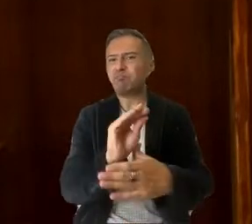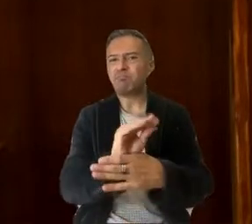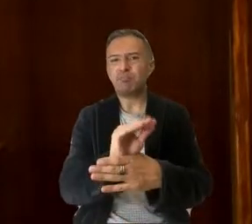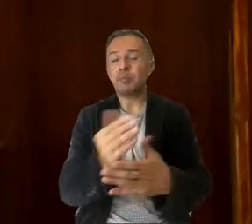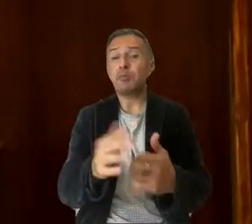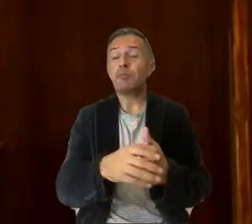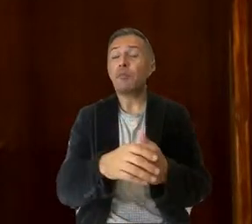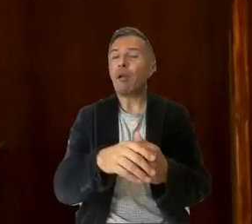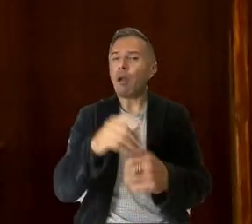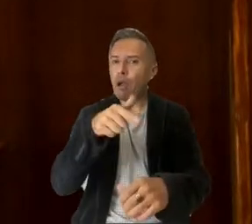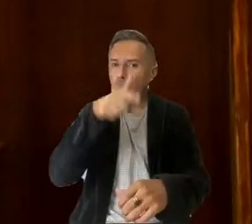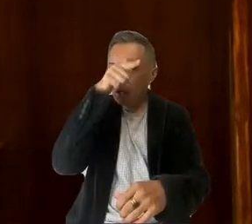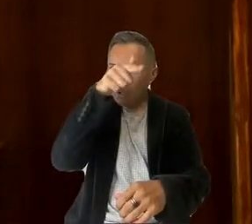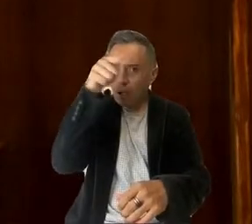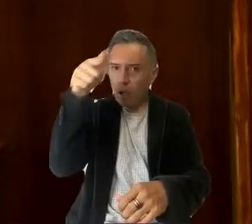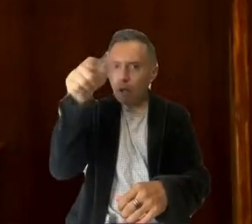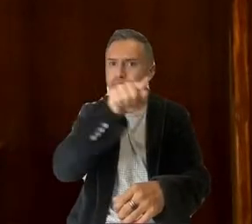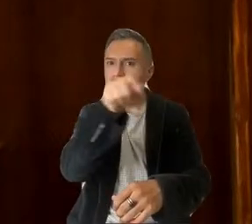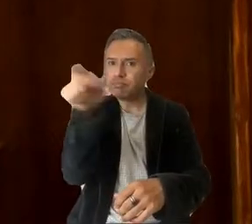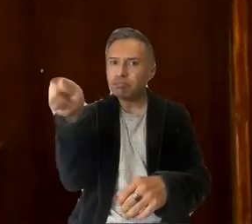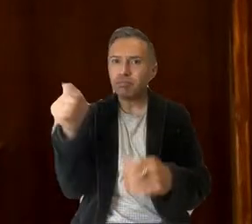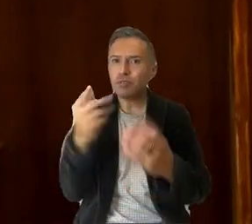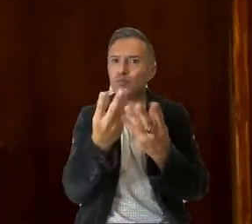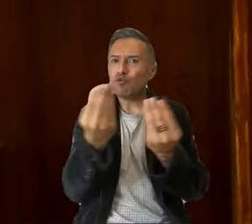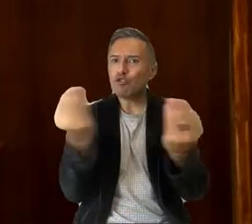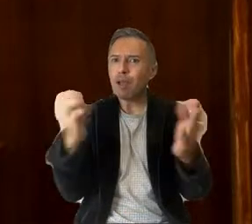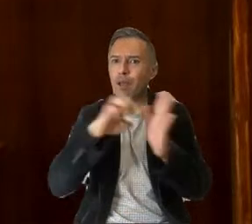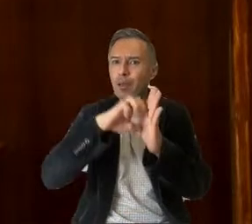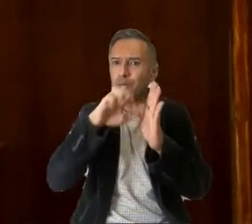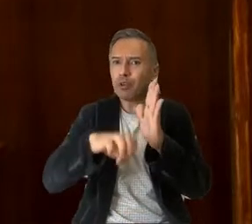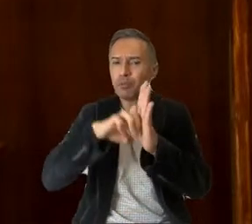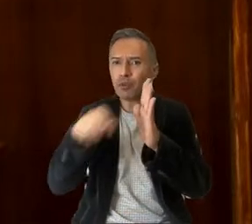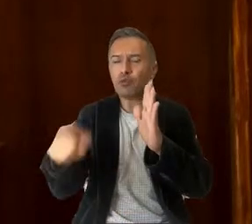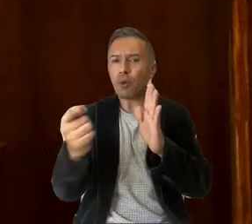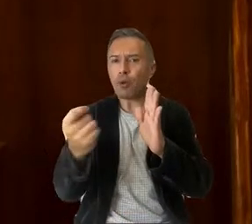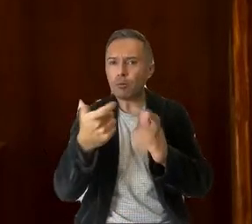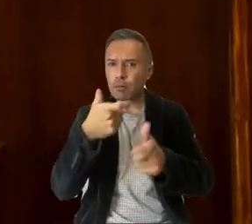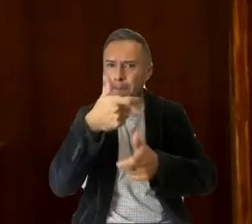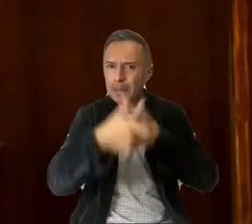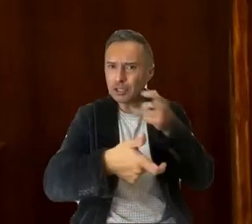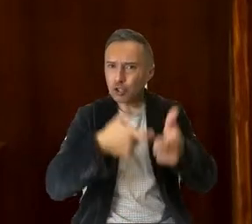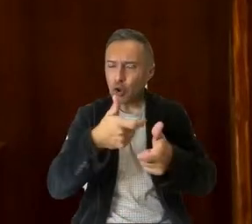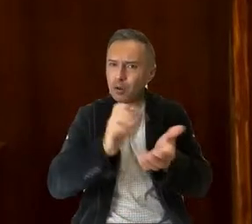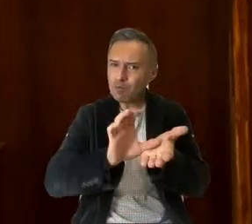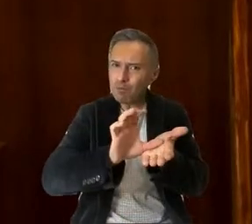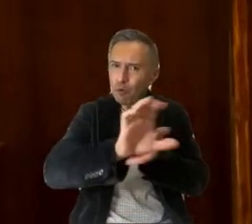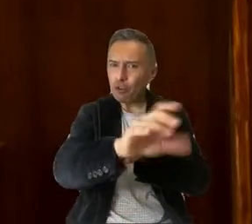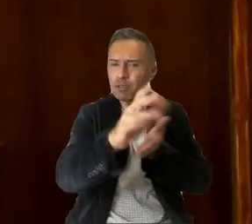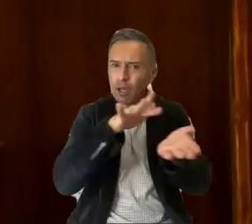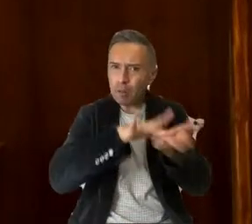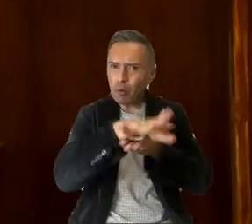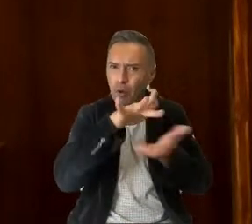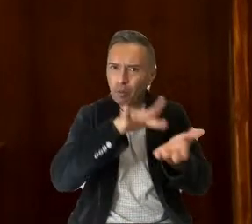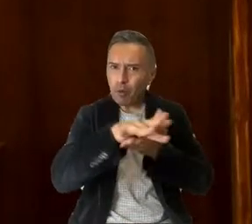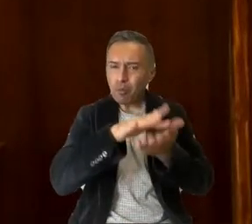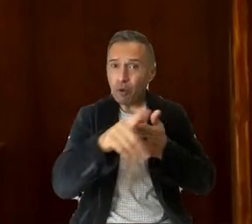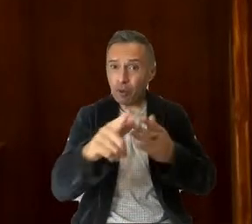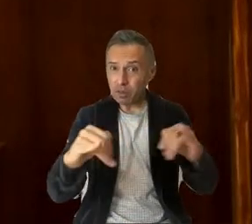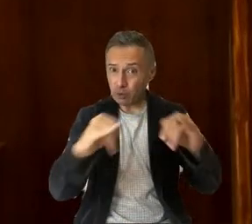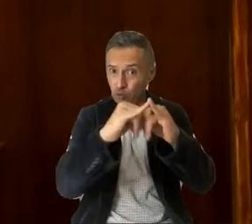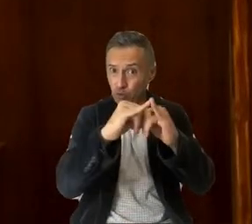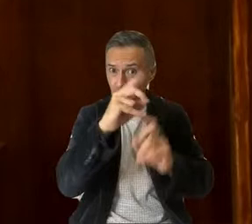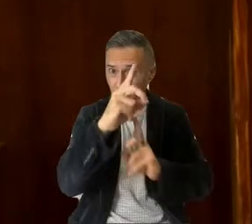comprueban que a partir del desarrollo puntual, la inversión y la apuesta por una auténtica política en la